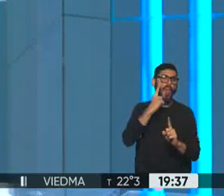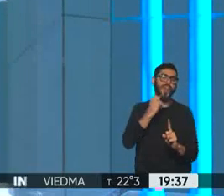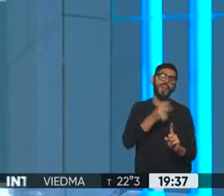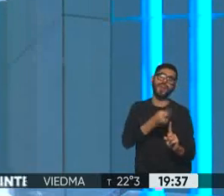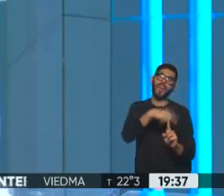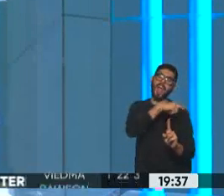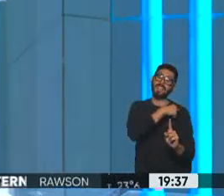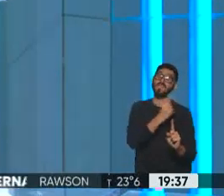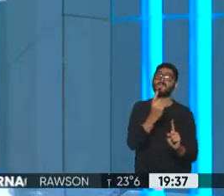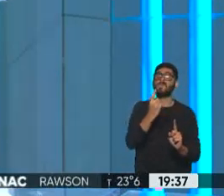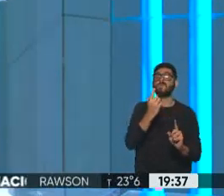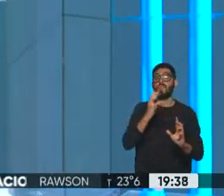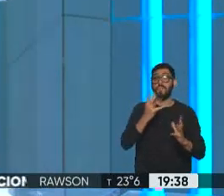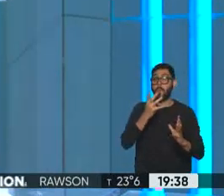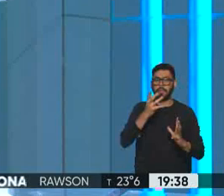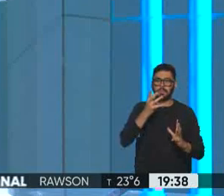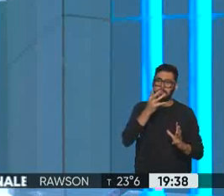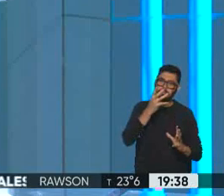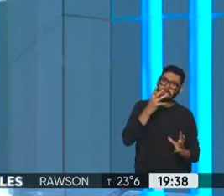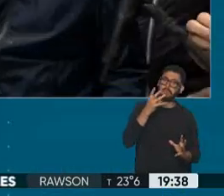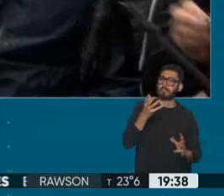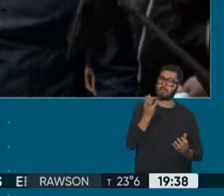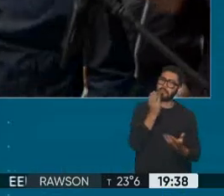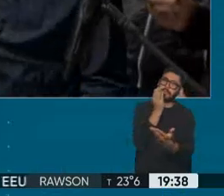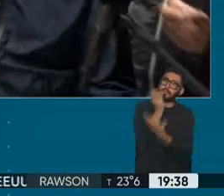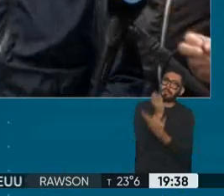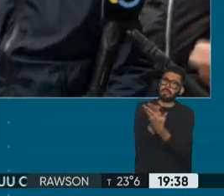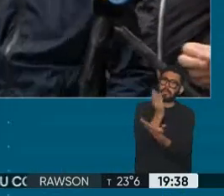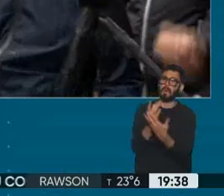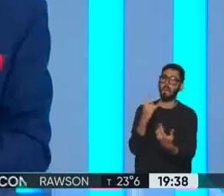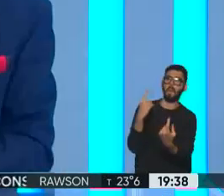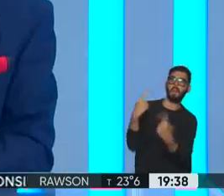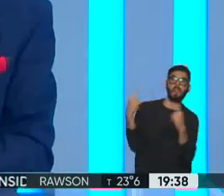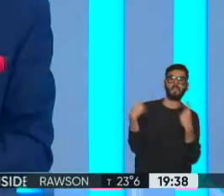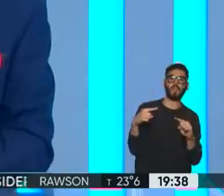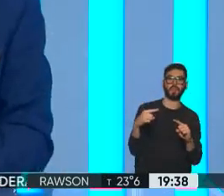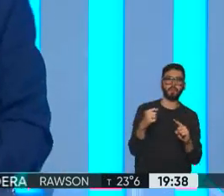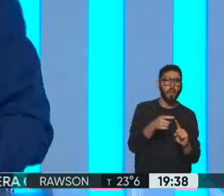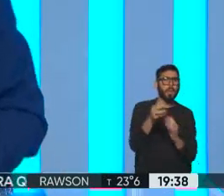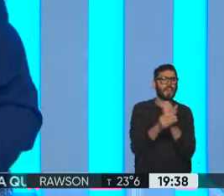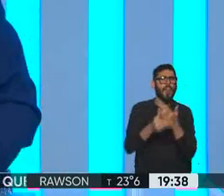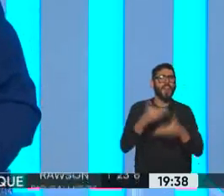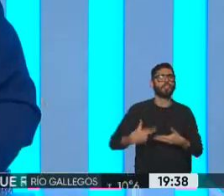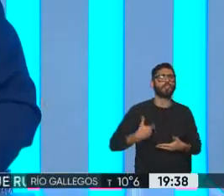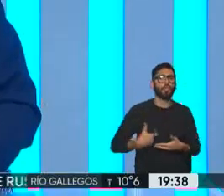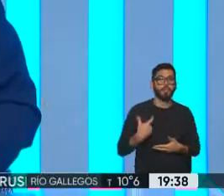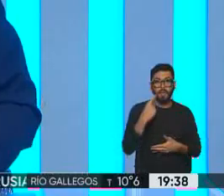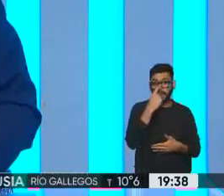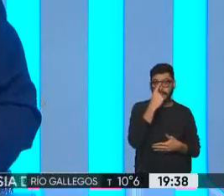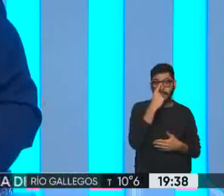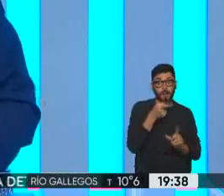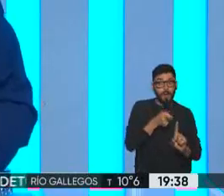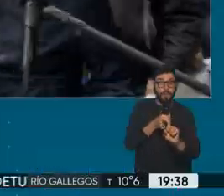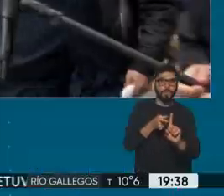planteando, podríamos decir de manera descarnada, las diferencias que hay. ¿Es solo Larroque? Él es ministro de Desarrollo Social, hombre Larroque muy es próximo. el vocero